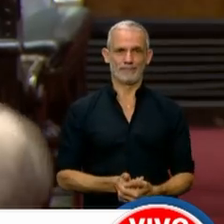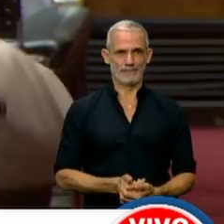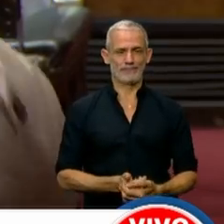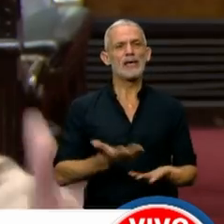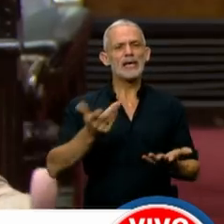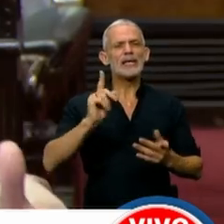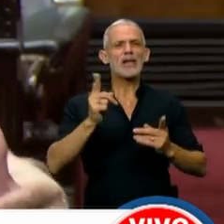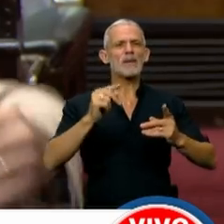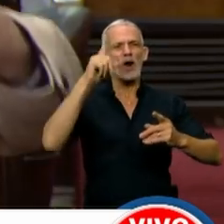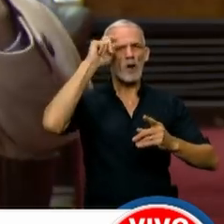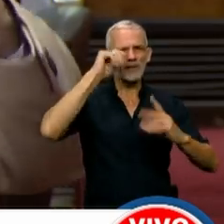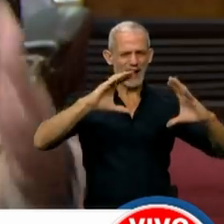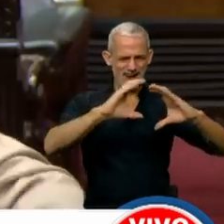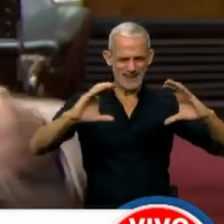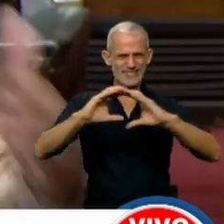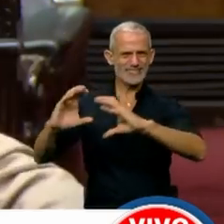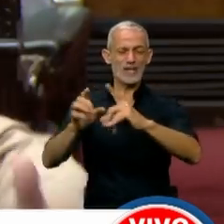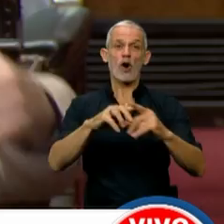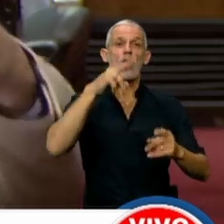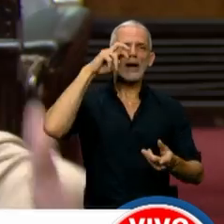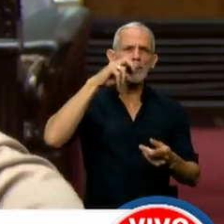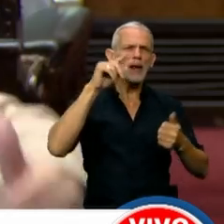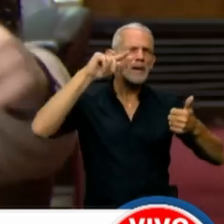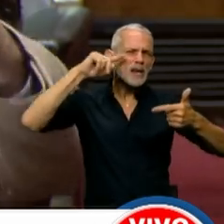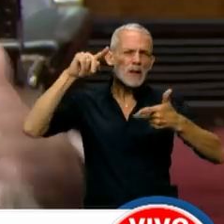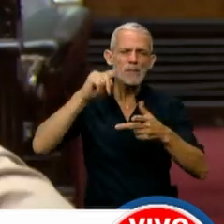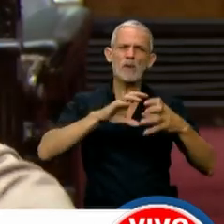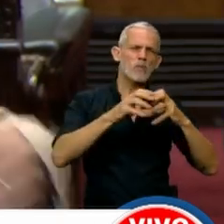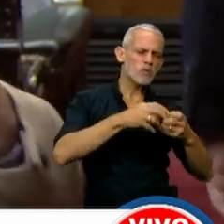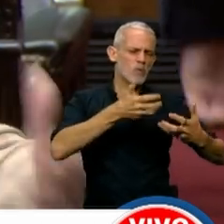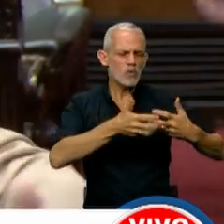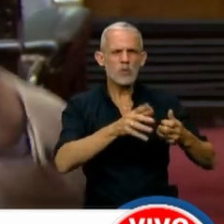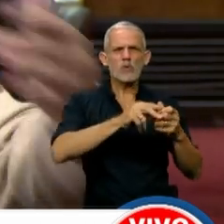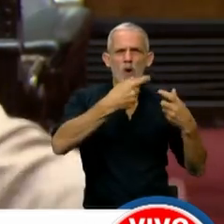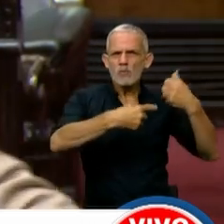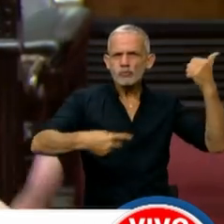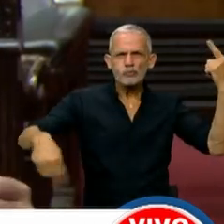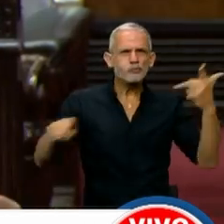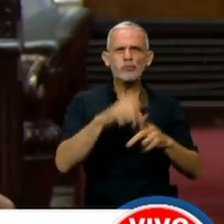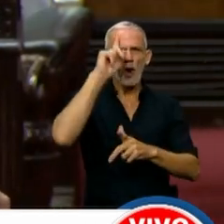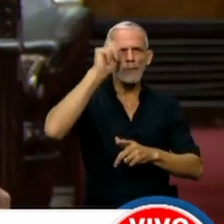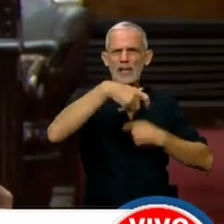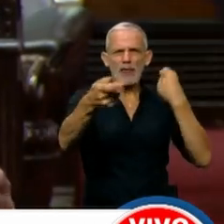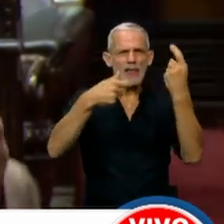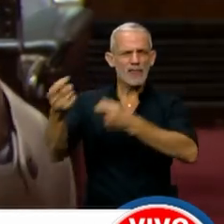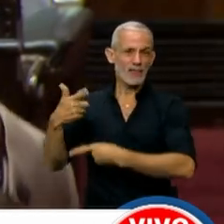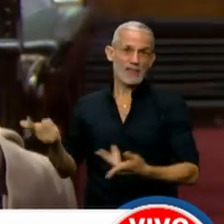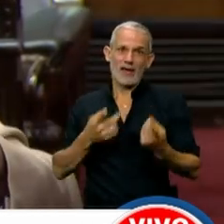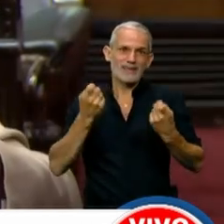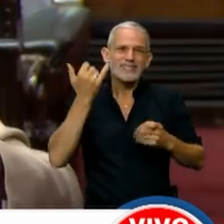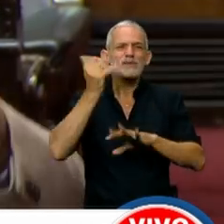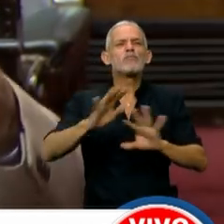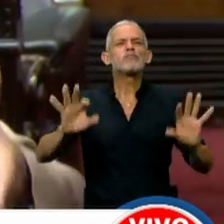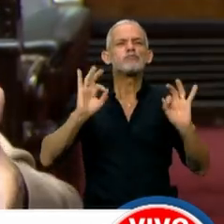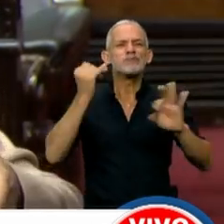y los modulares y los respiradores miles de respiradores bombas difusión equipamiento de todo tipo ya está